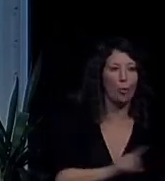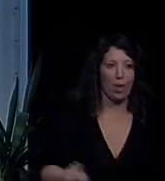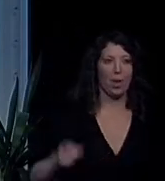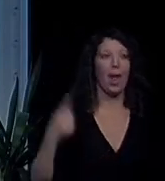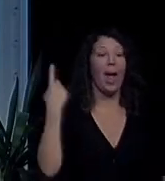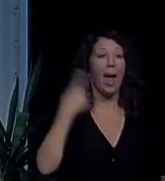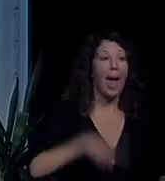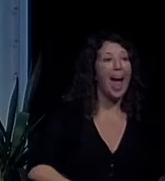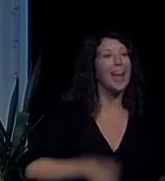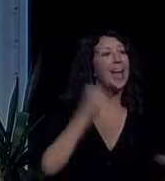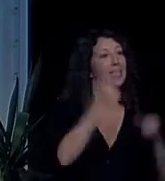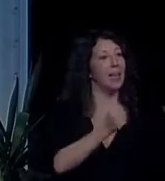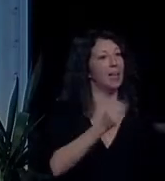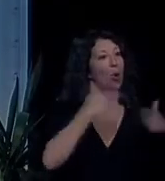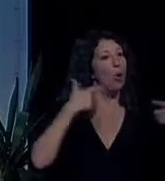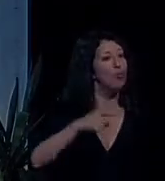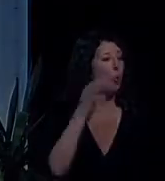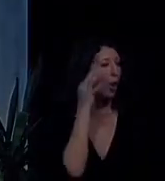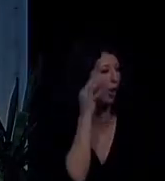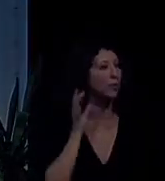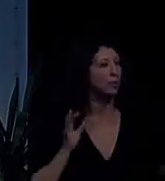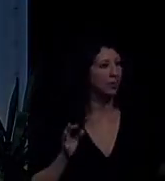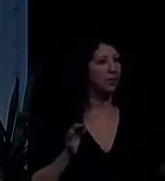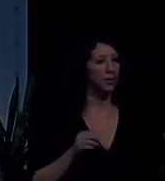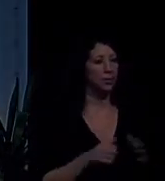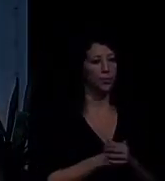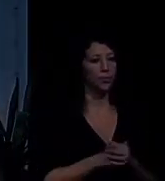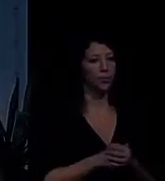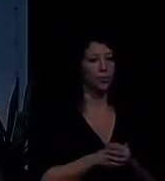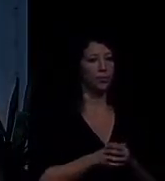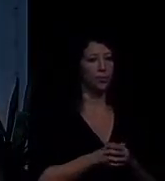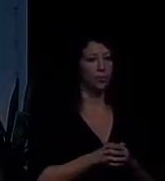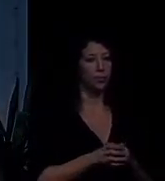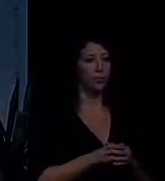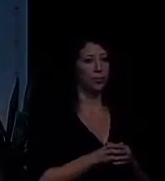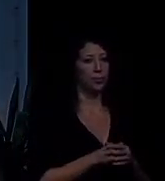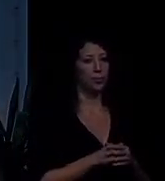a un feminicidio. También.